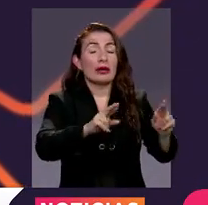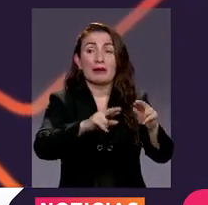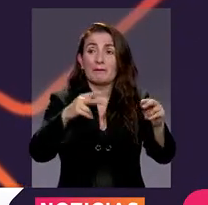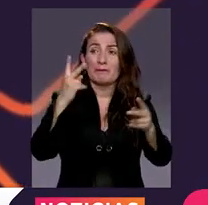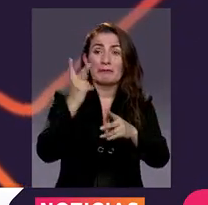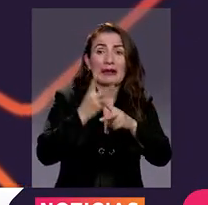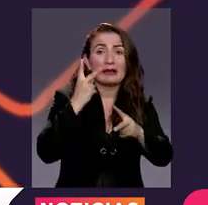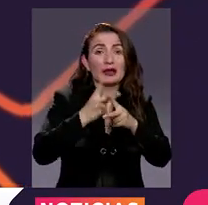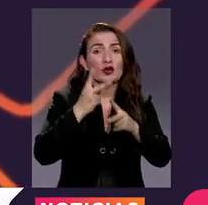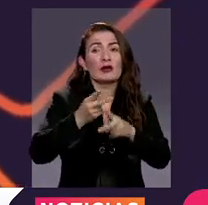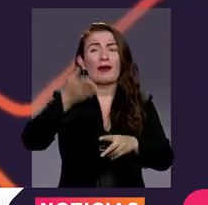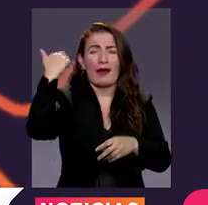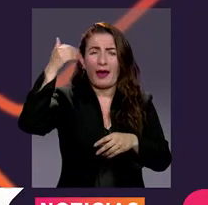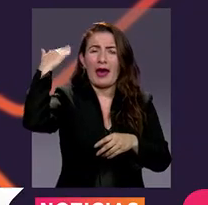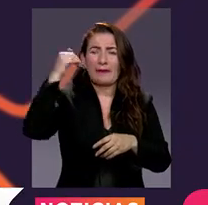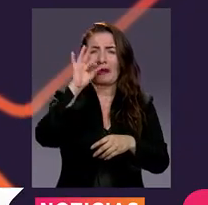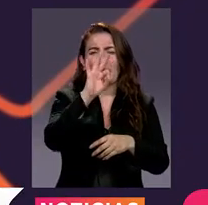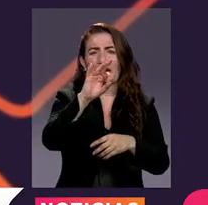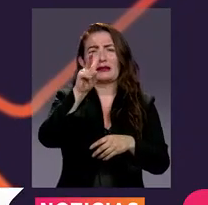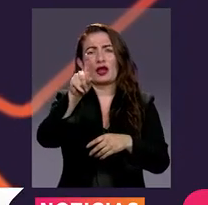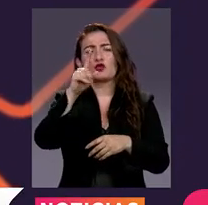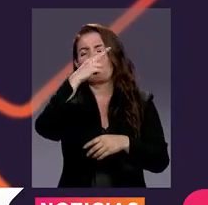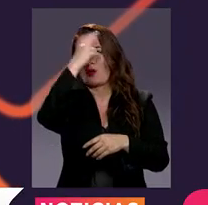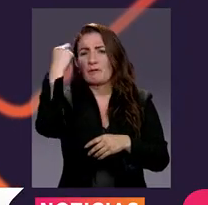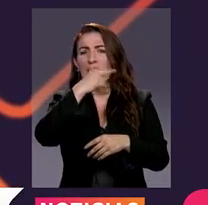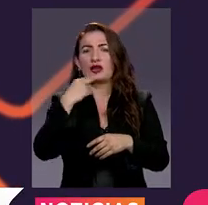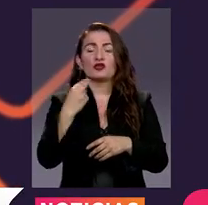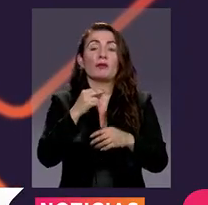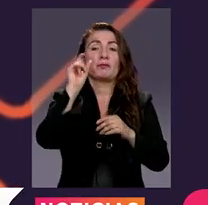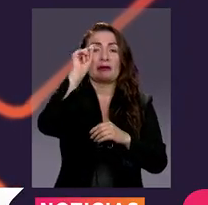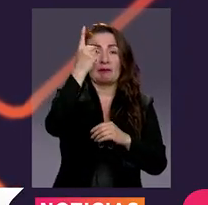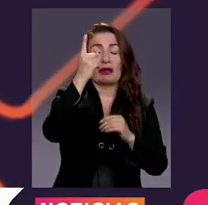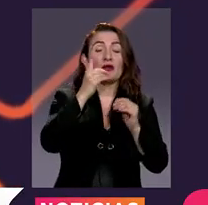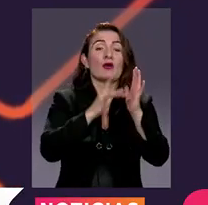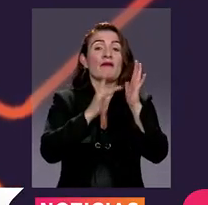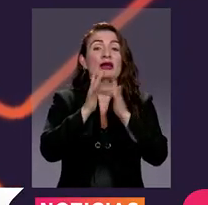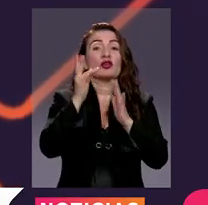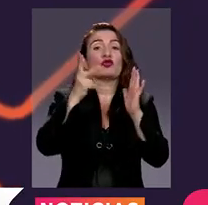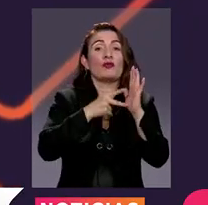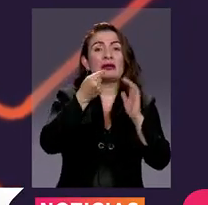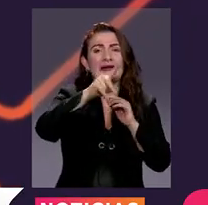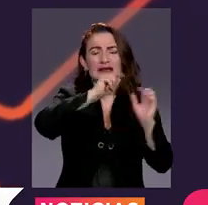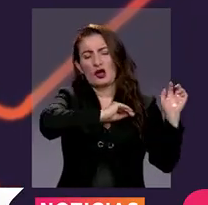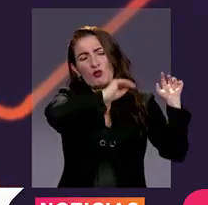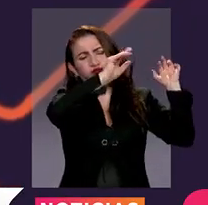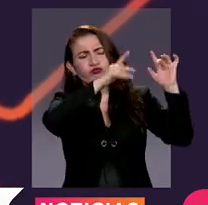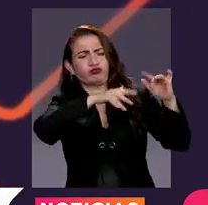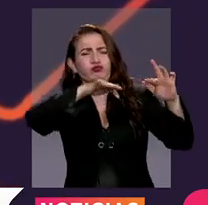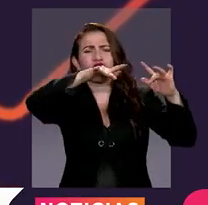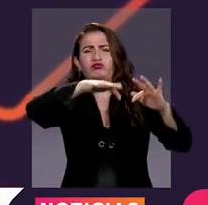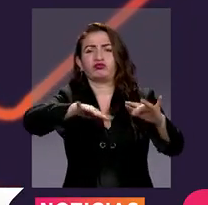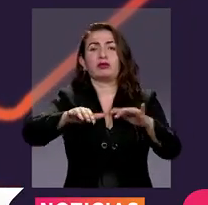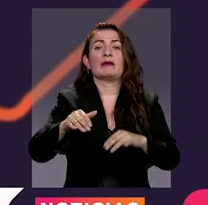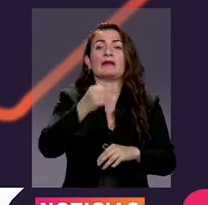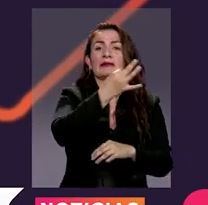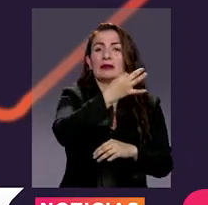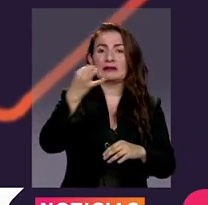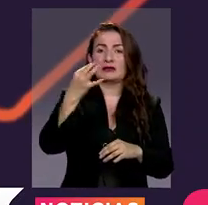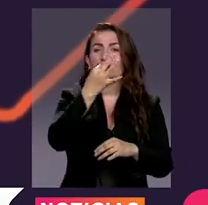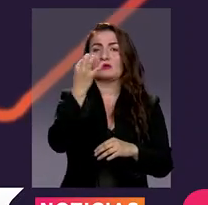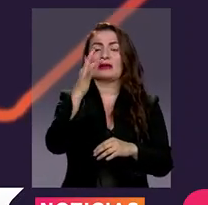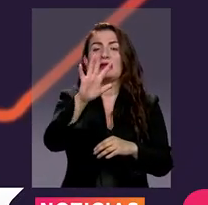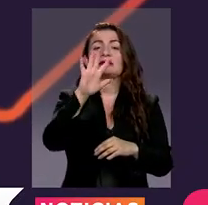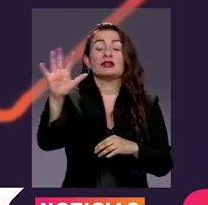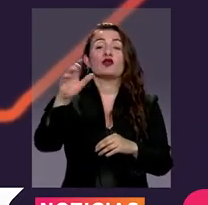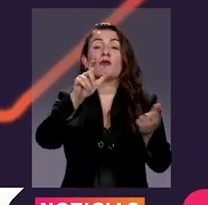tragedia como la ocurrida durante el 31 de marzo y 1 de abril de 2017, que dejó 335 muertos y